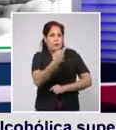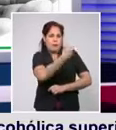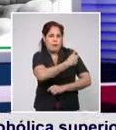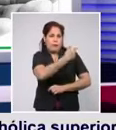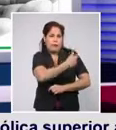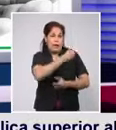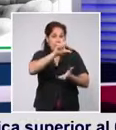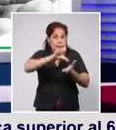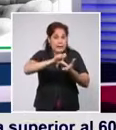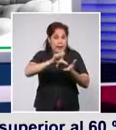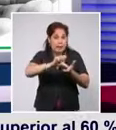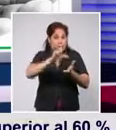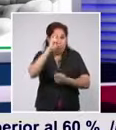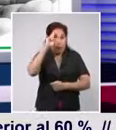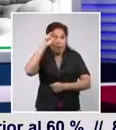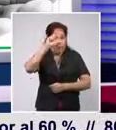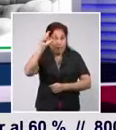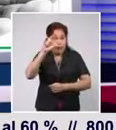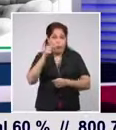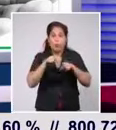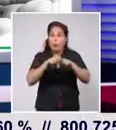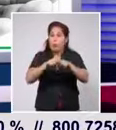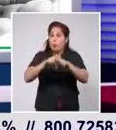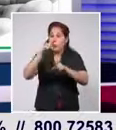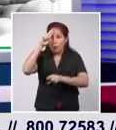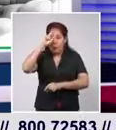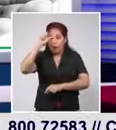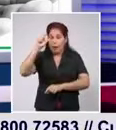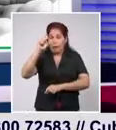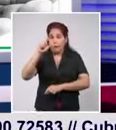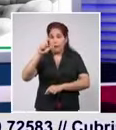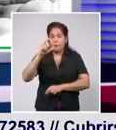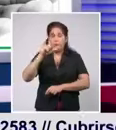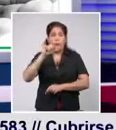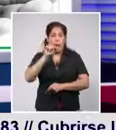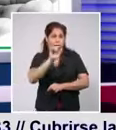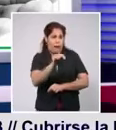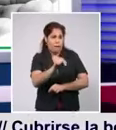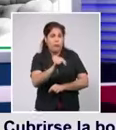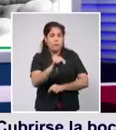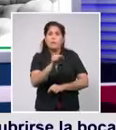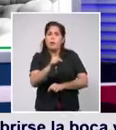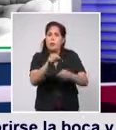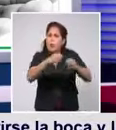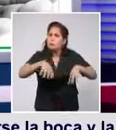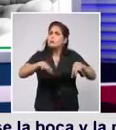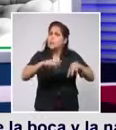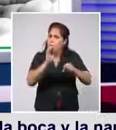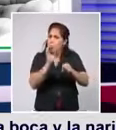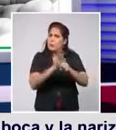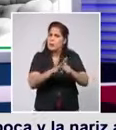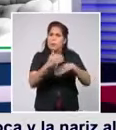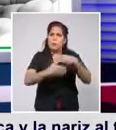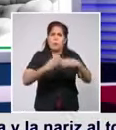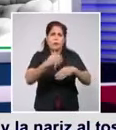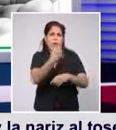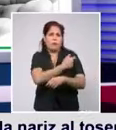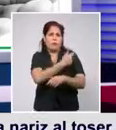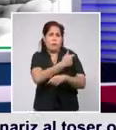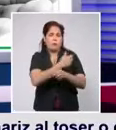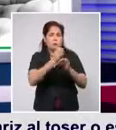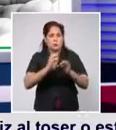Médico Ambulatorio anexo al Hospital Carlos Manuel de Céspedes se crearon las condiciones necesarias para dar inicio a este proceso